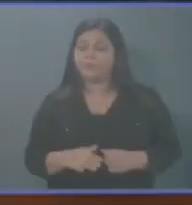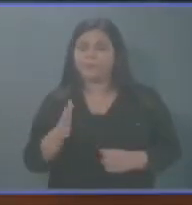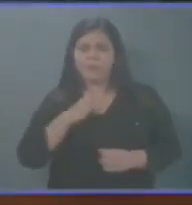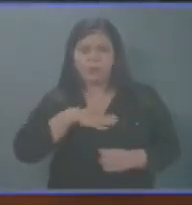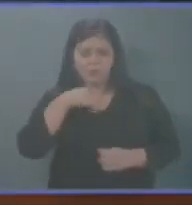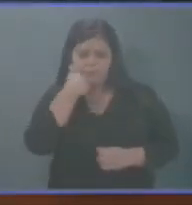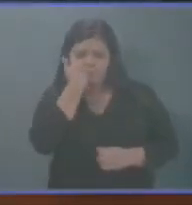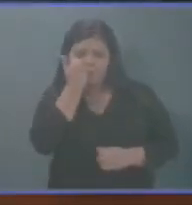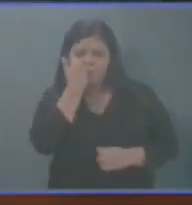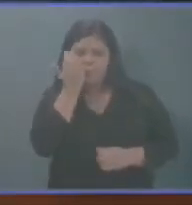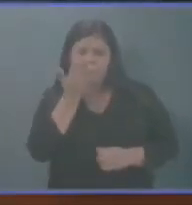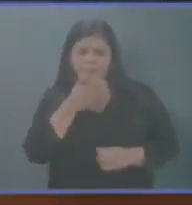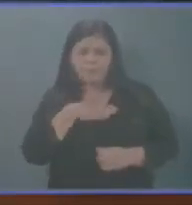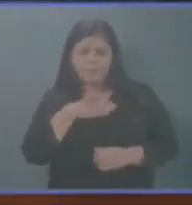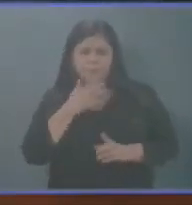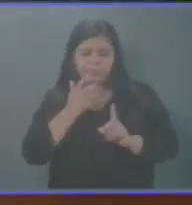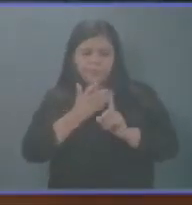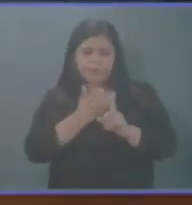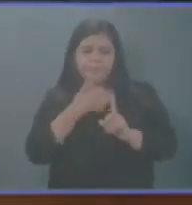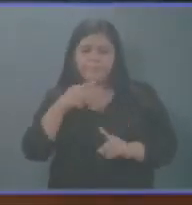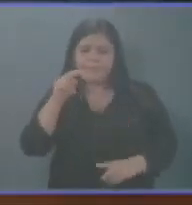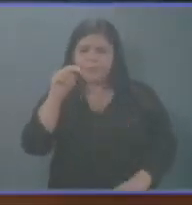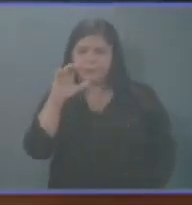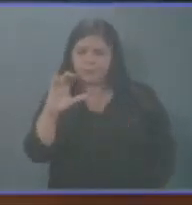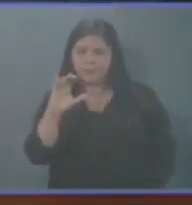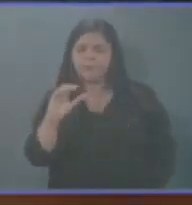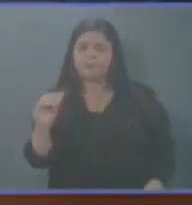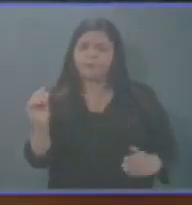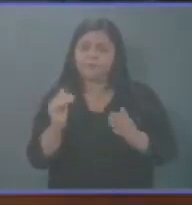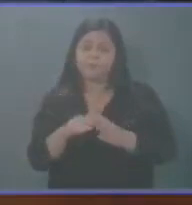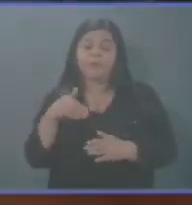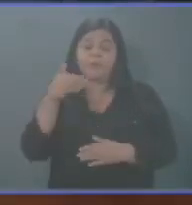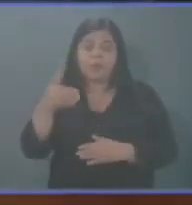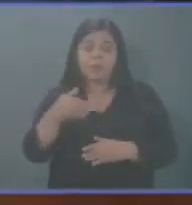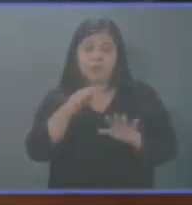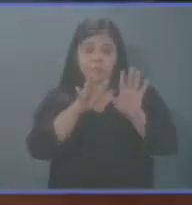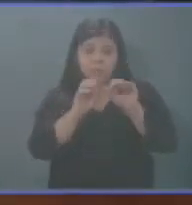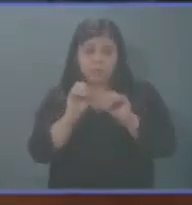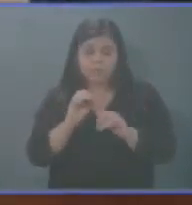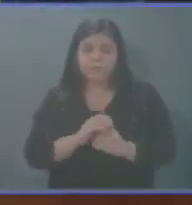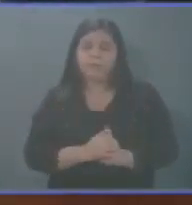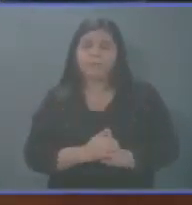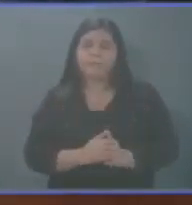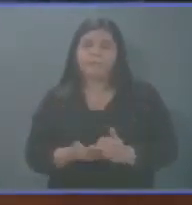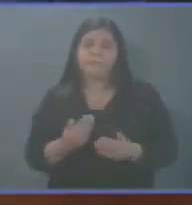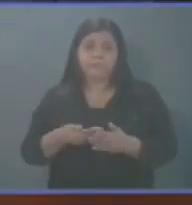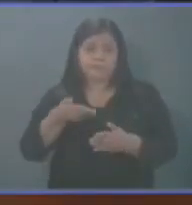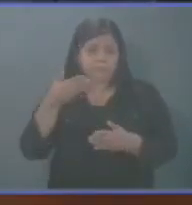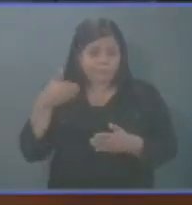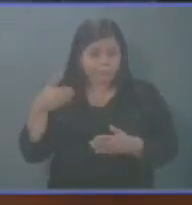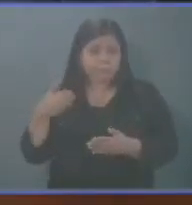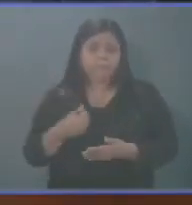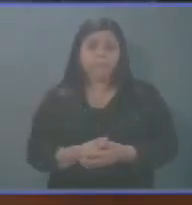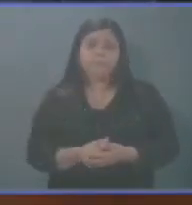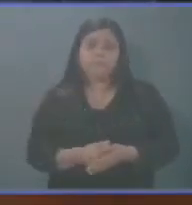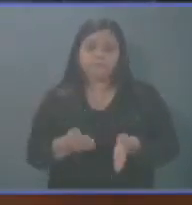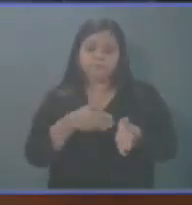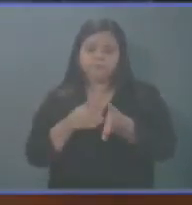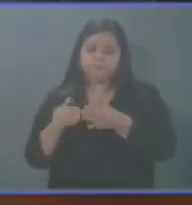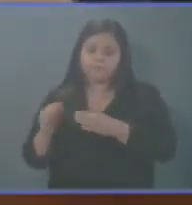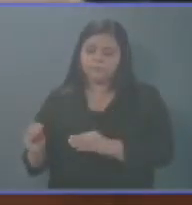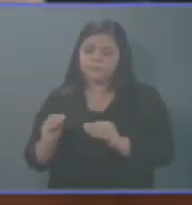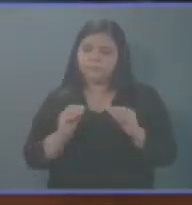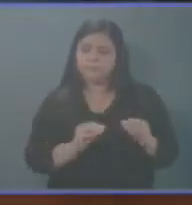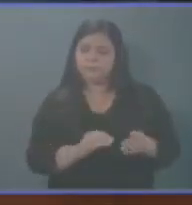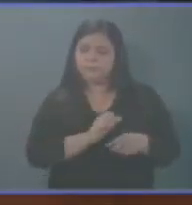Siendo muy joven, dirigiendo la Policía Nacional Civil, sobre todo en los años 90, antes de la entrada en